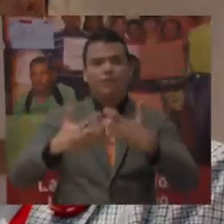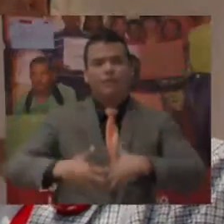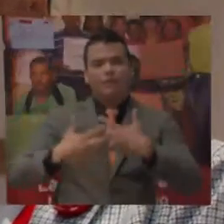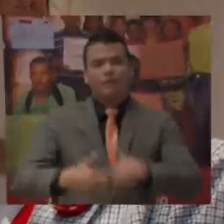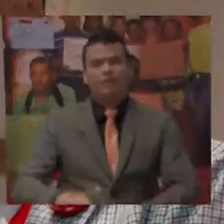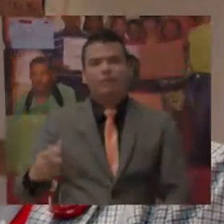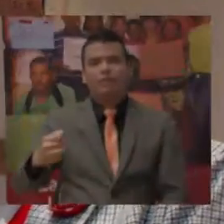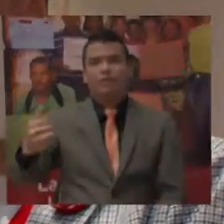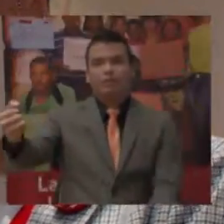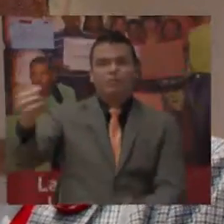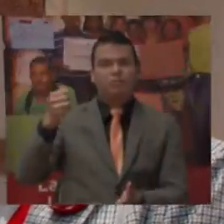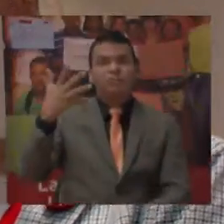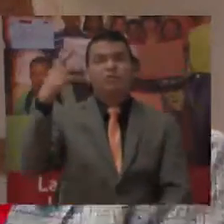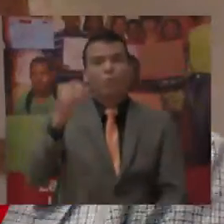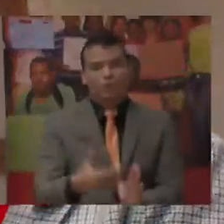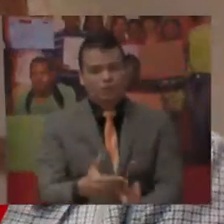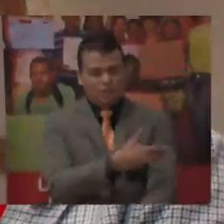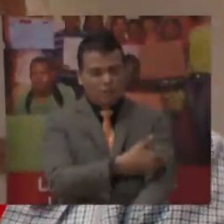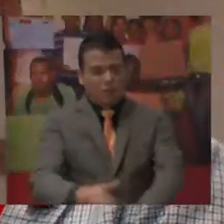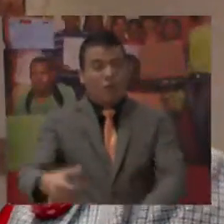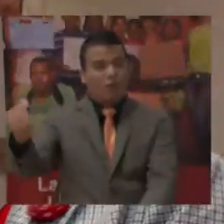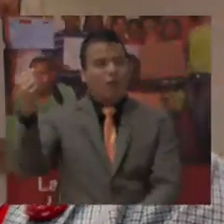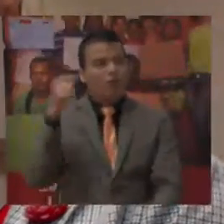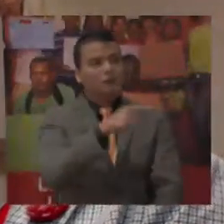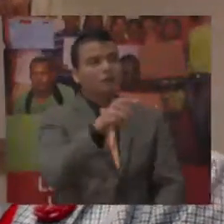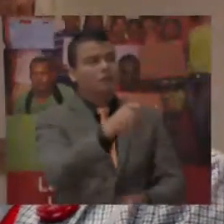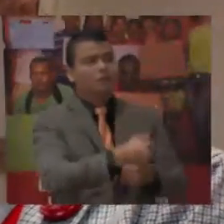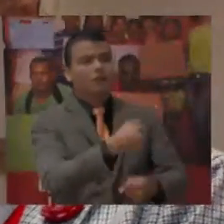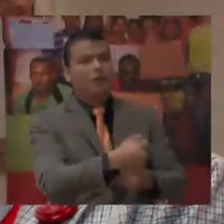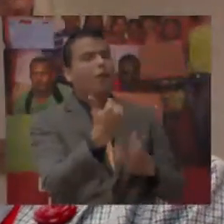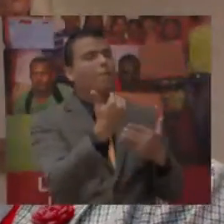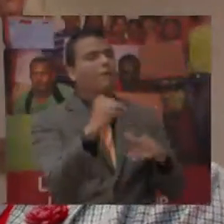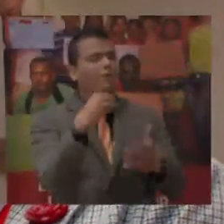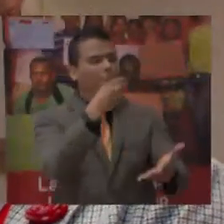gana 50 mil millones de pesos y tiene empleados del salario